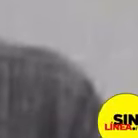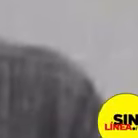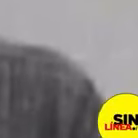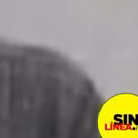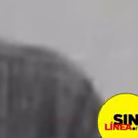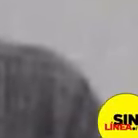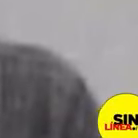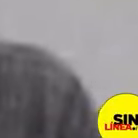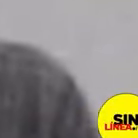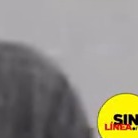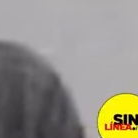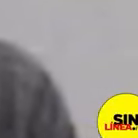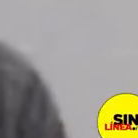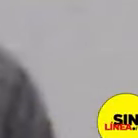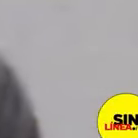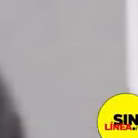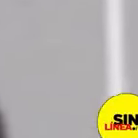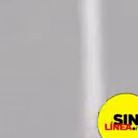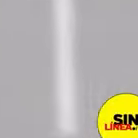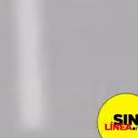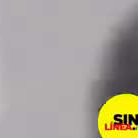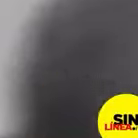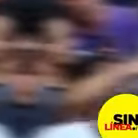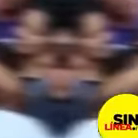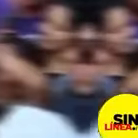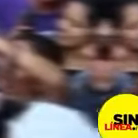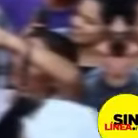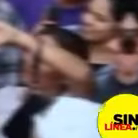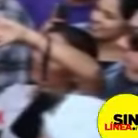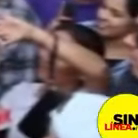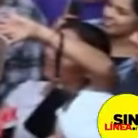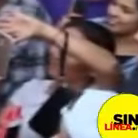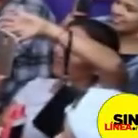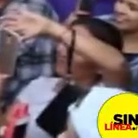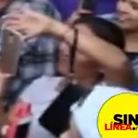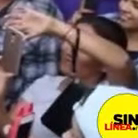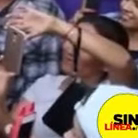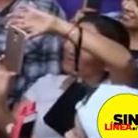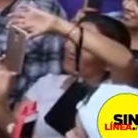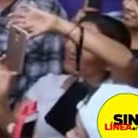en la transformación. Va a haber